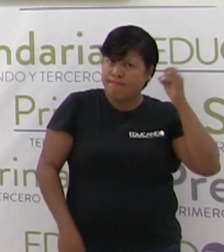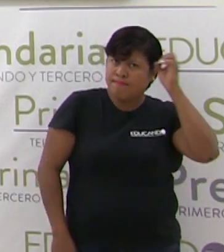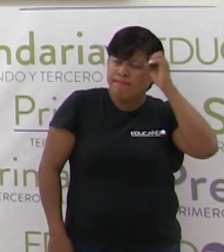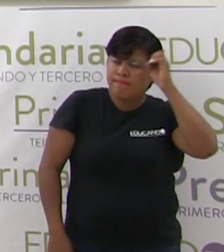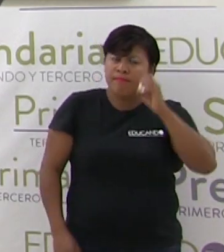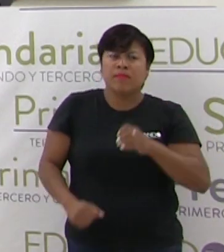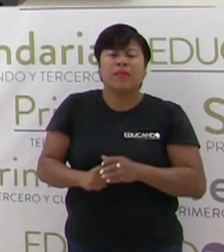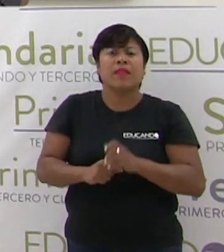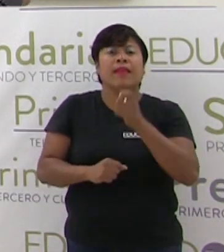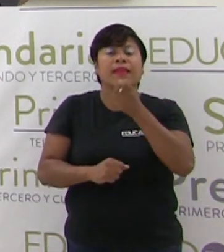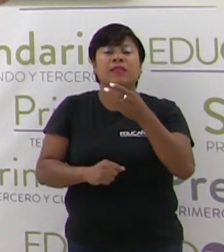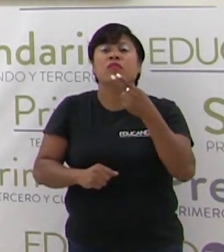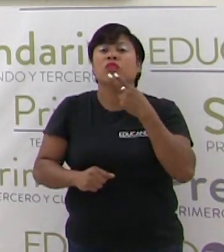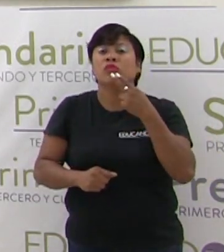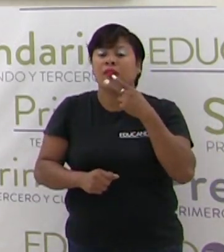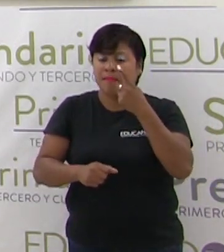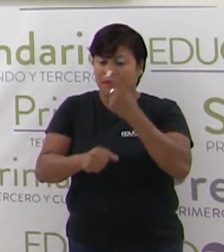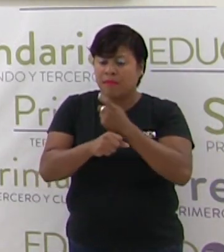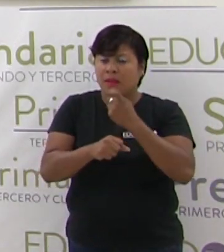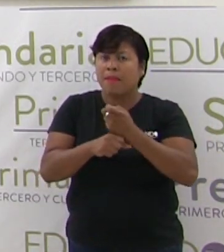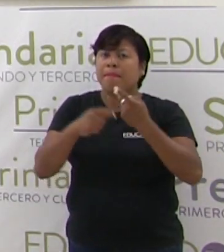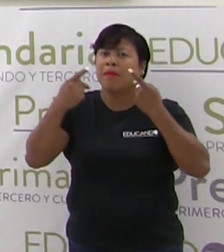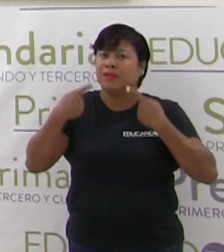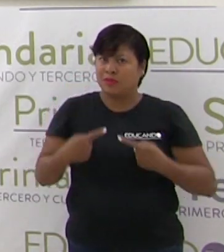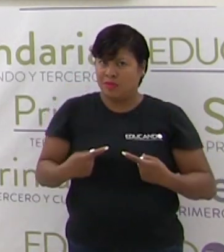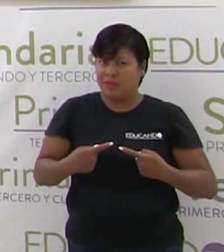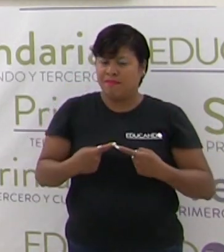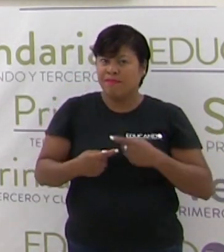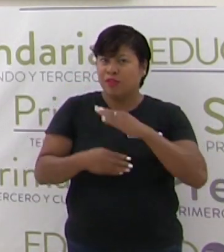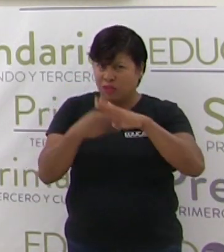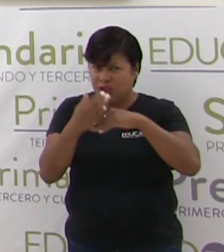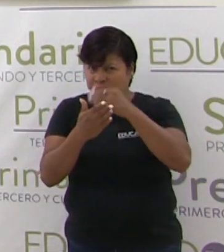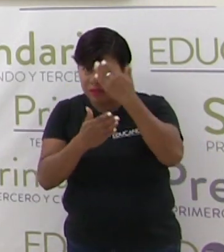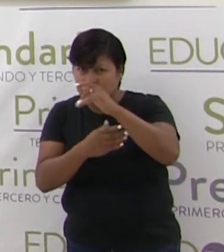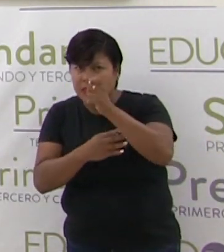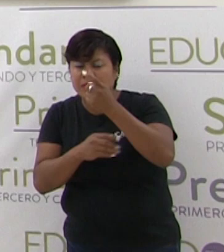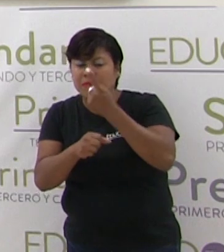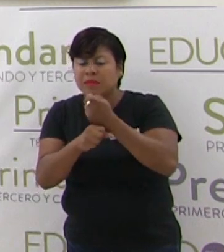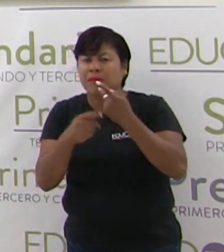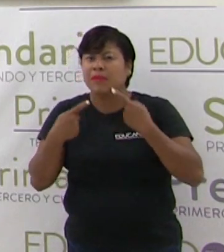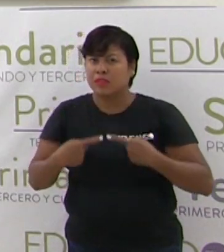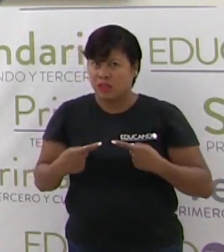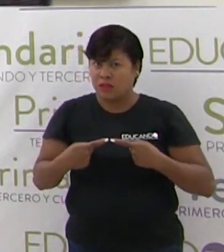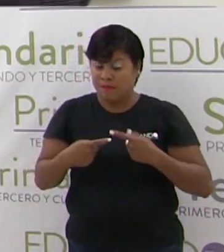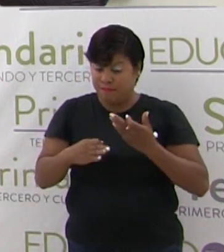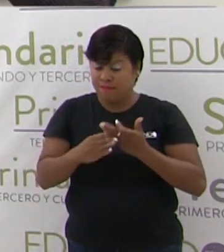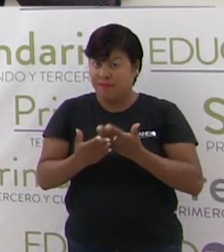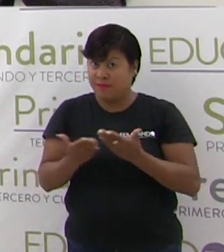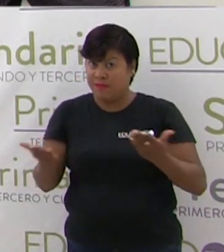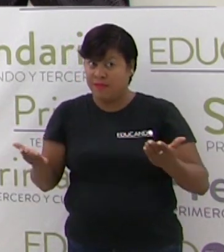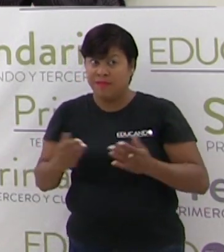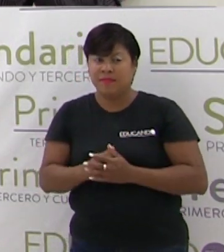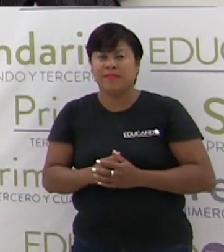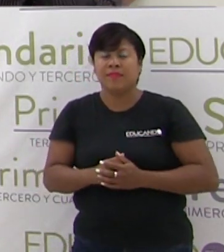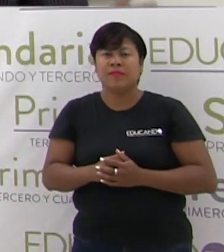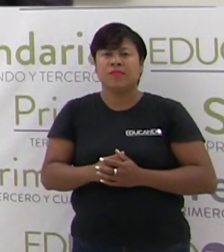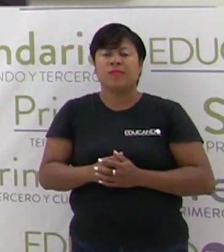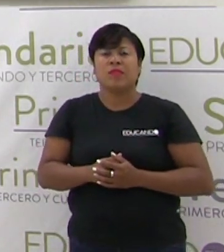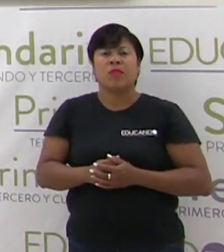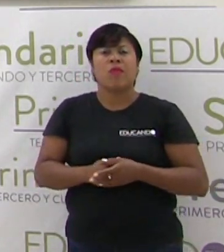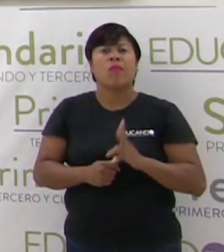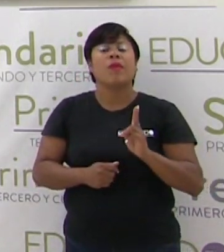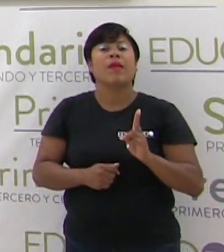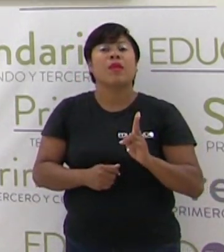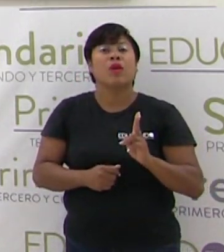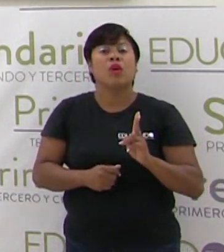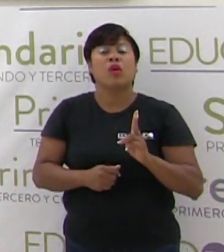sugerencia, que es usar la primera persona. Todos sabemos ya cuál es la primera persona en este momento. Pero